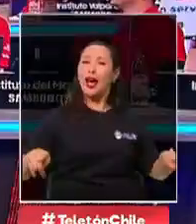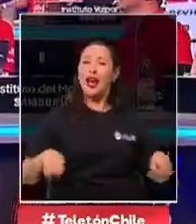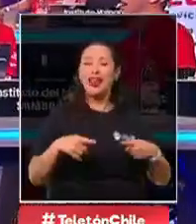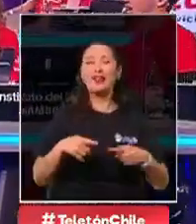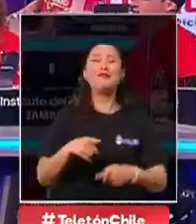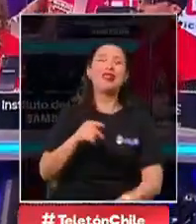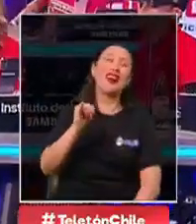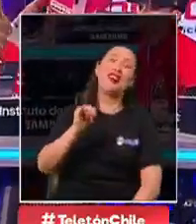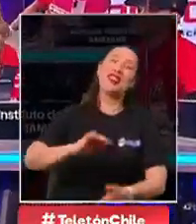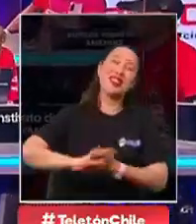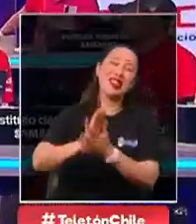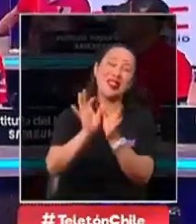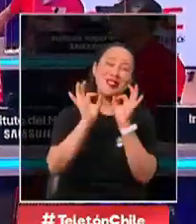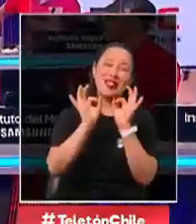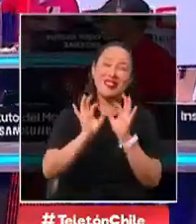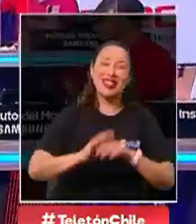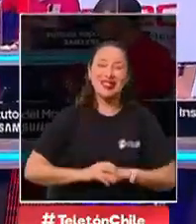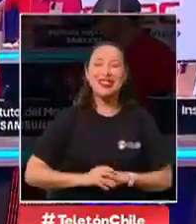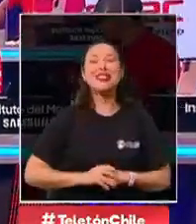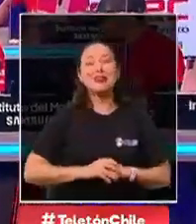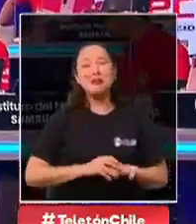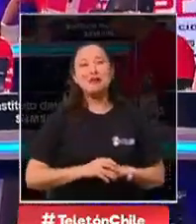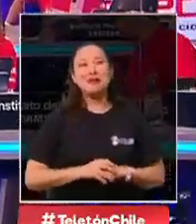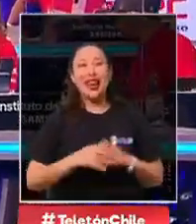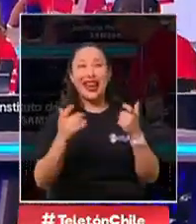todo bien. Todo bien.